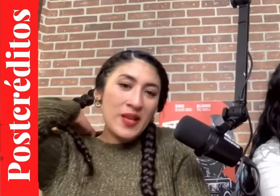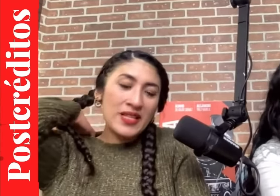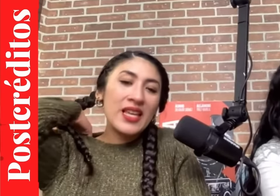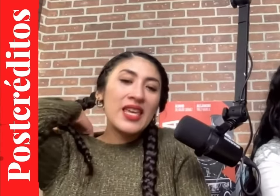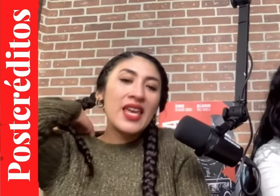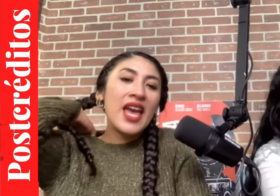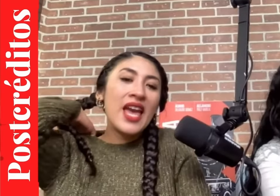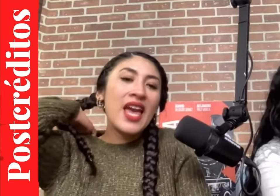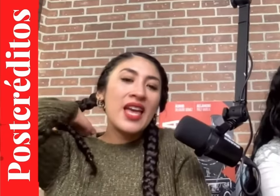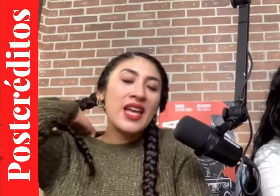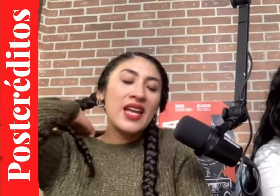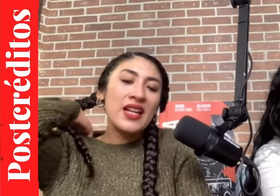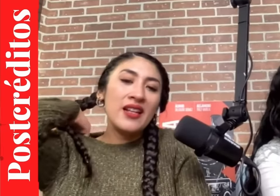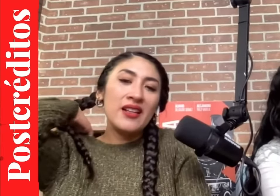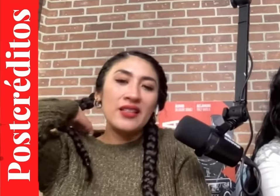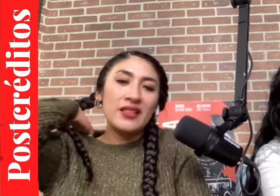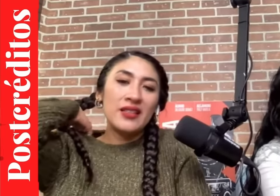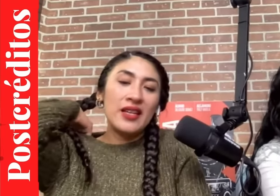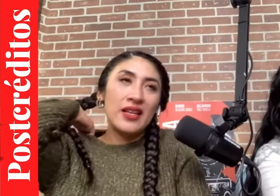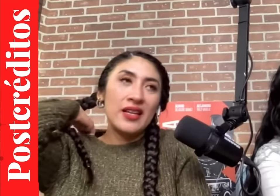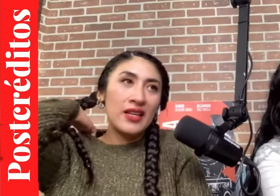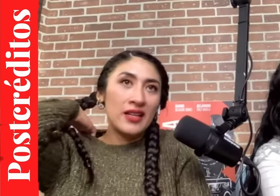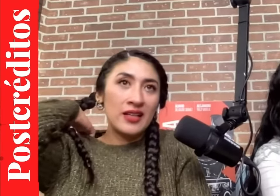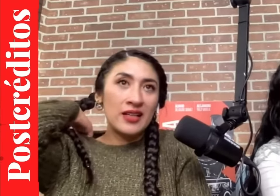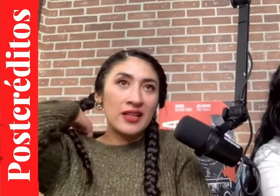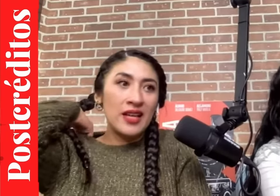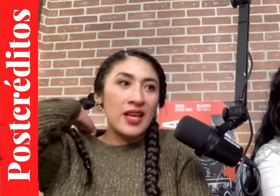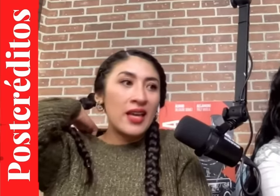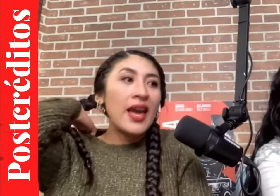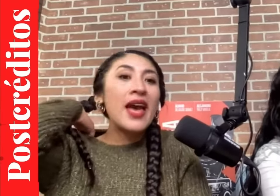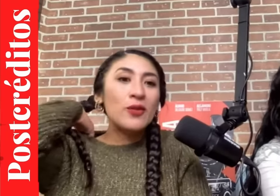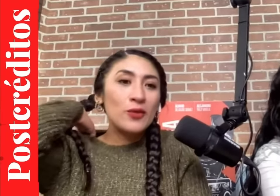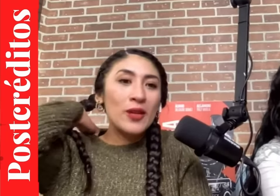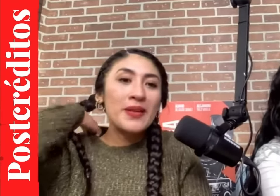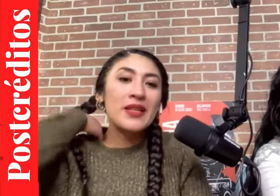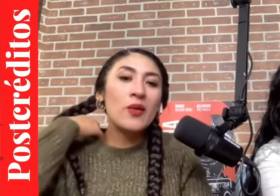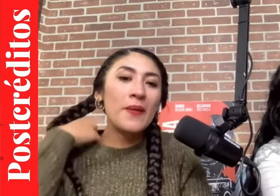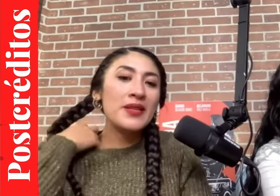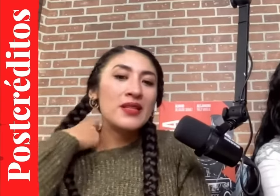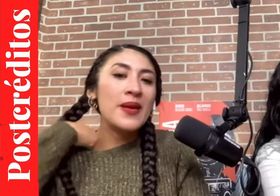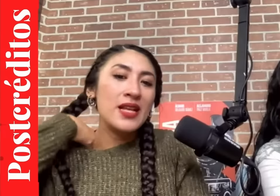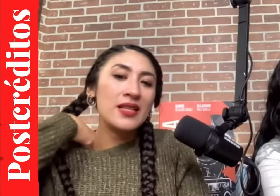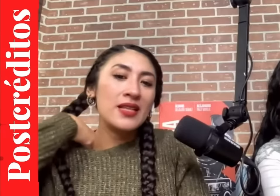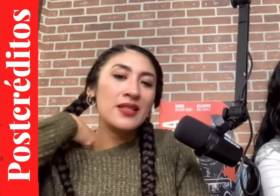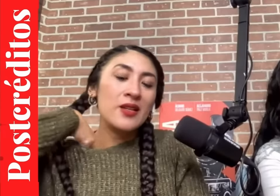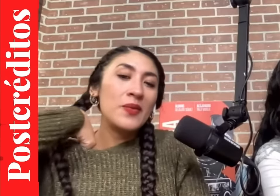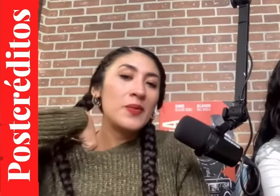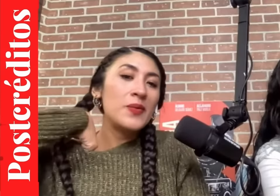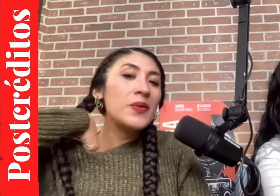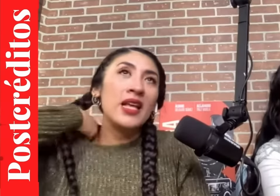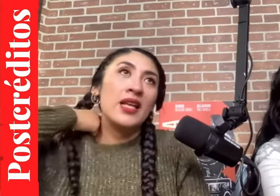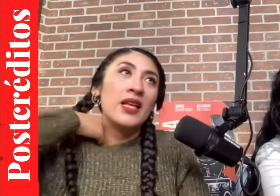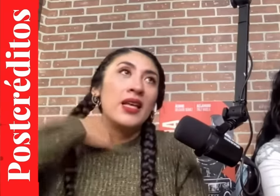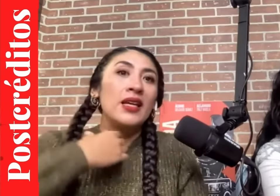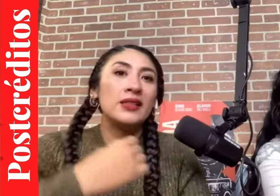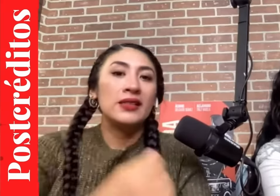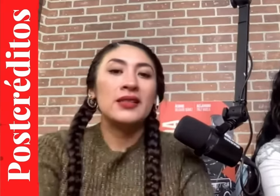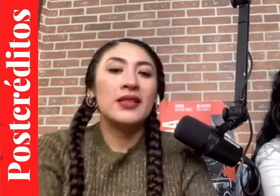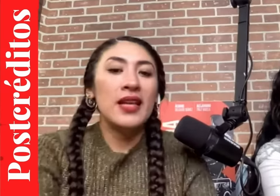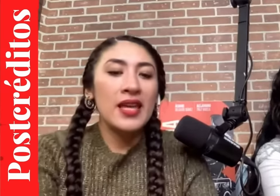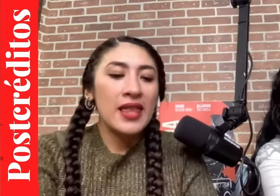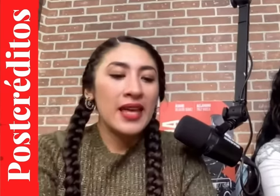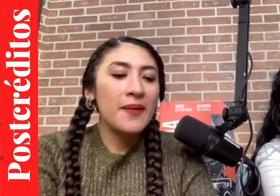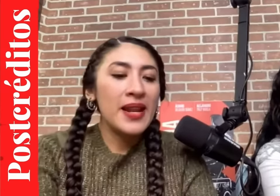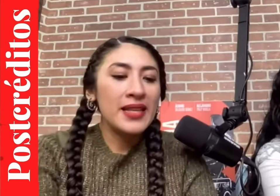Sí no más que ya el el este ah justo el pasado jueves estaban haciéndome burla